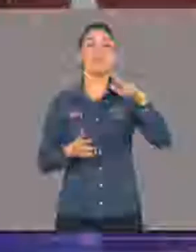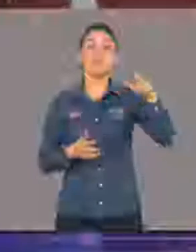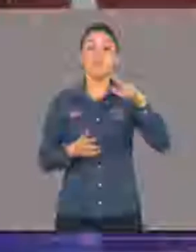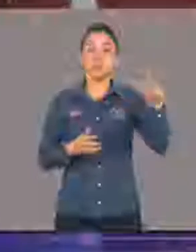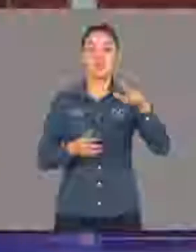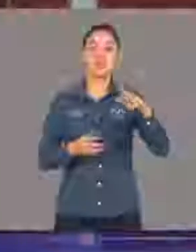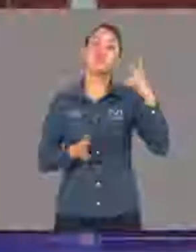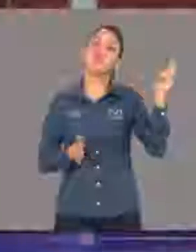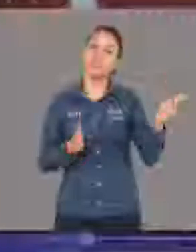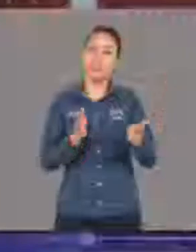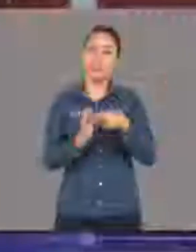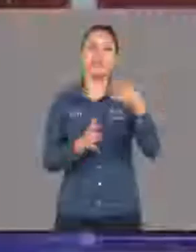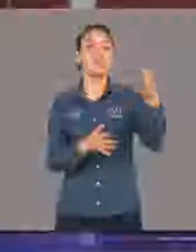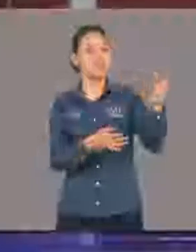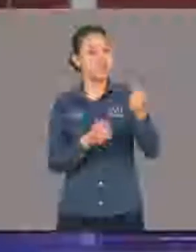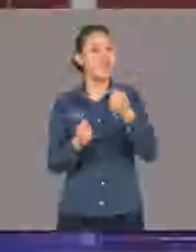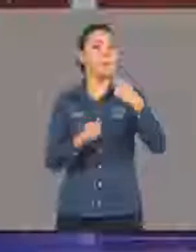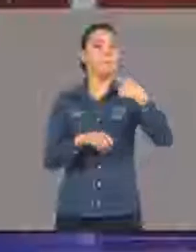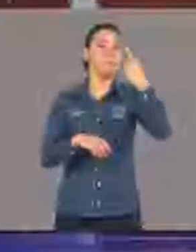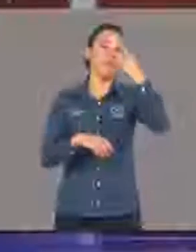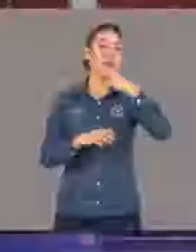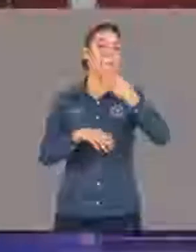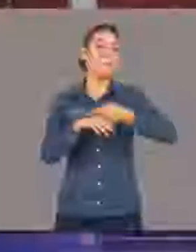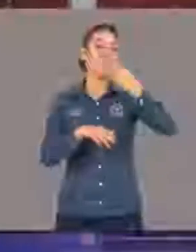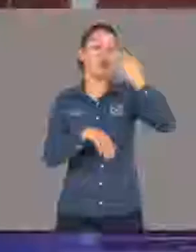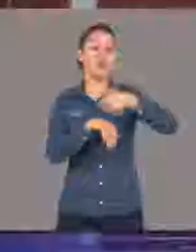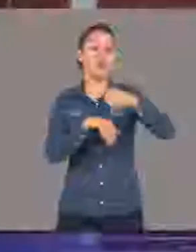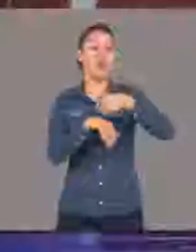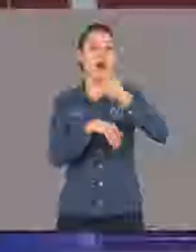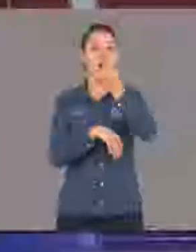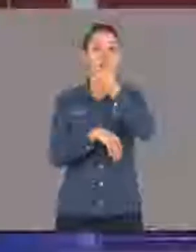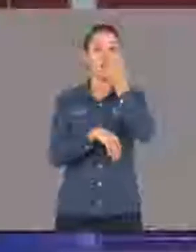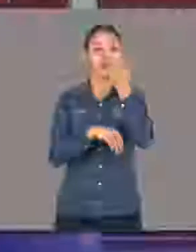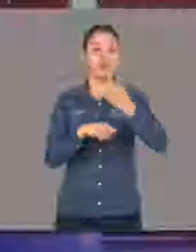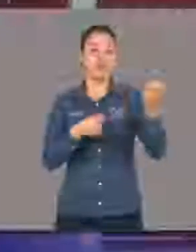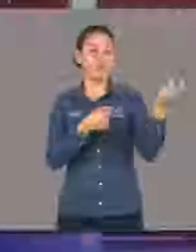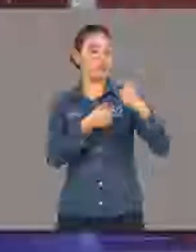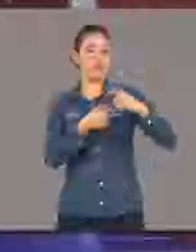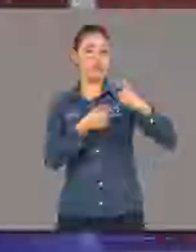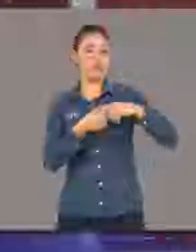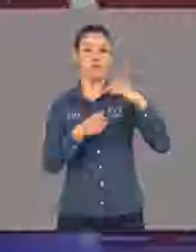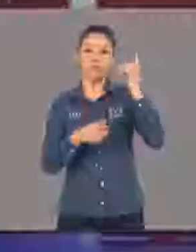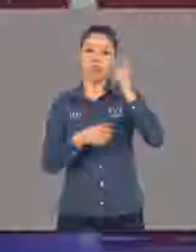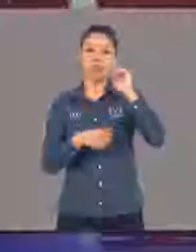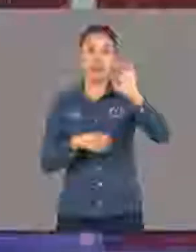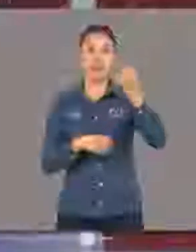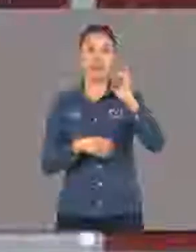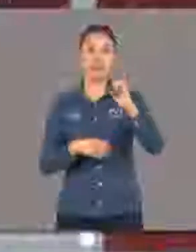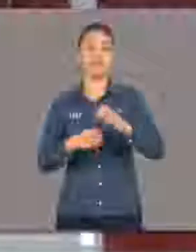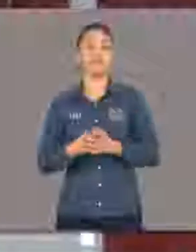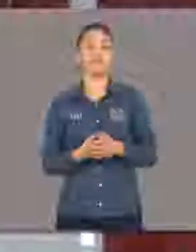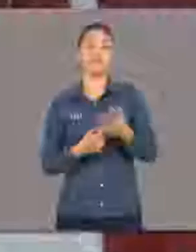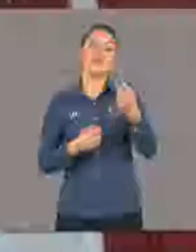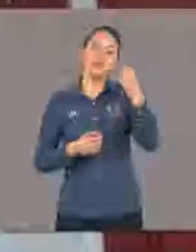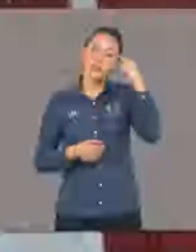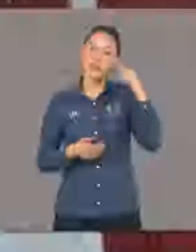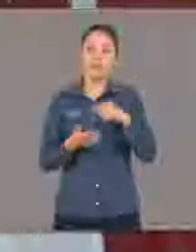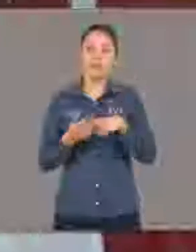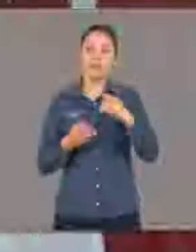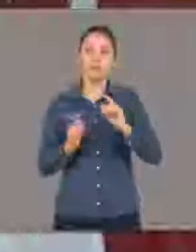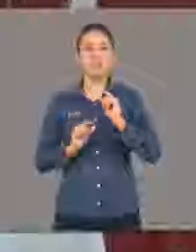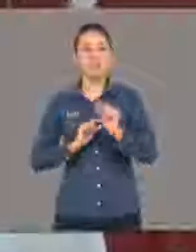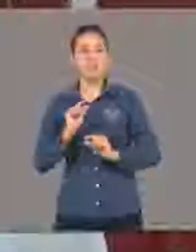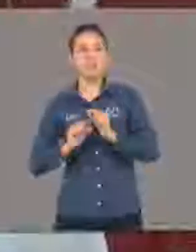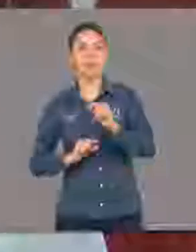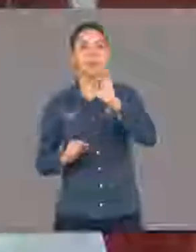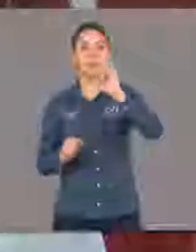enero y ahora estamos reafirmando con mayor número de alumnos que están entrando en enero, entonces creo que